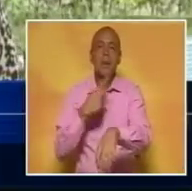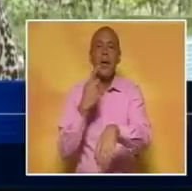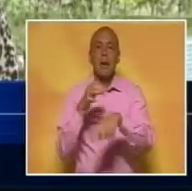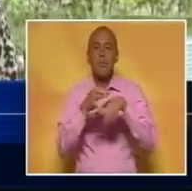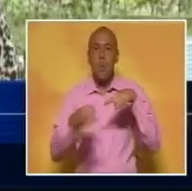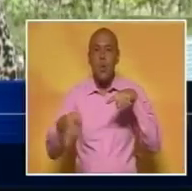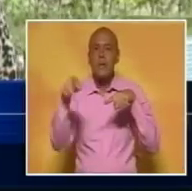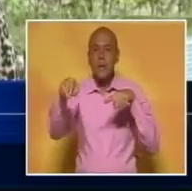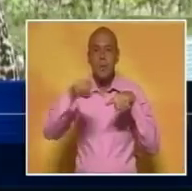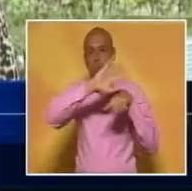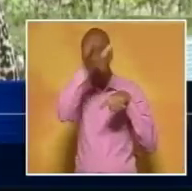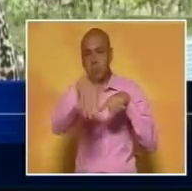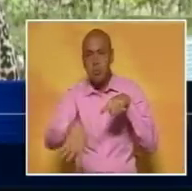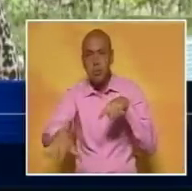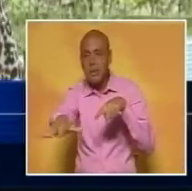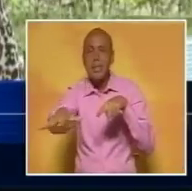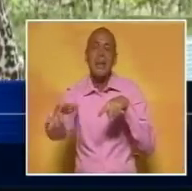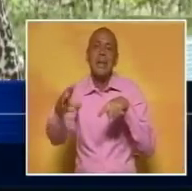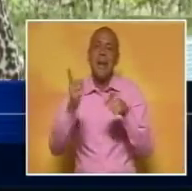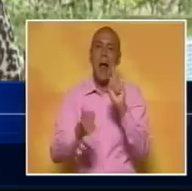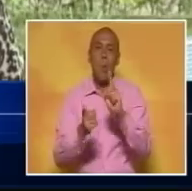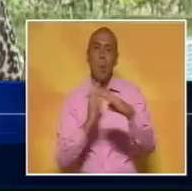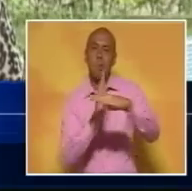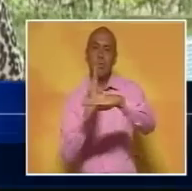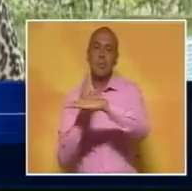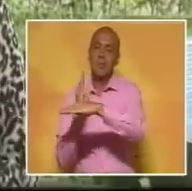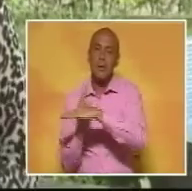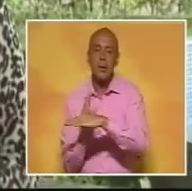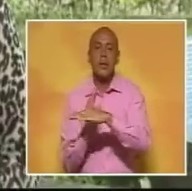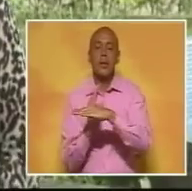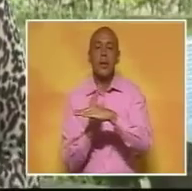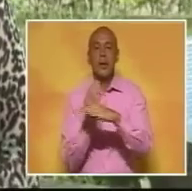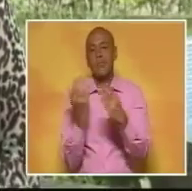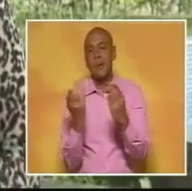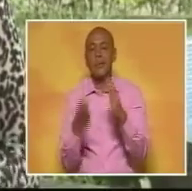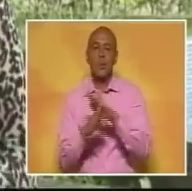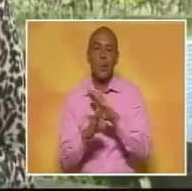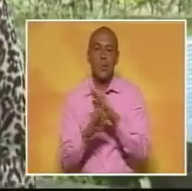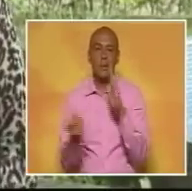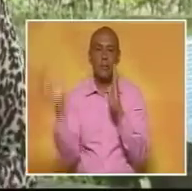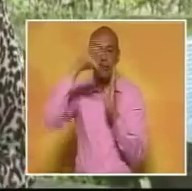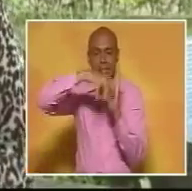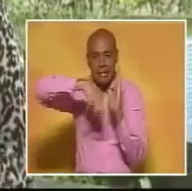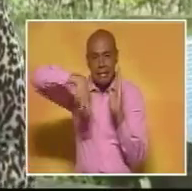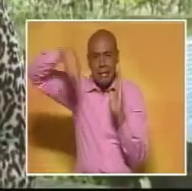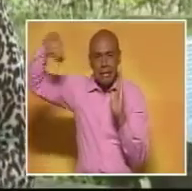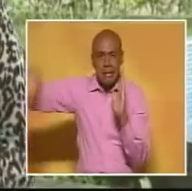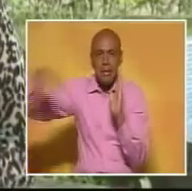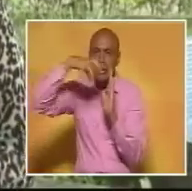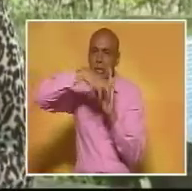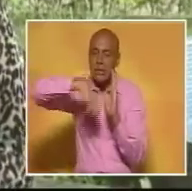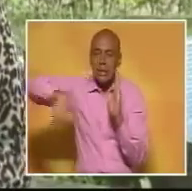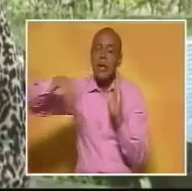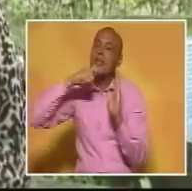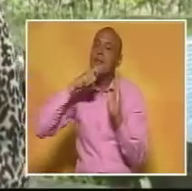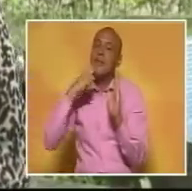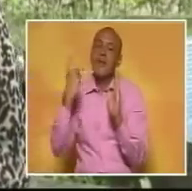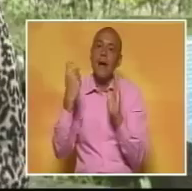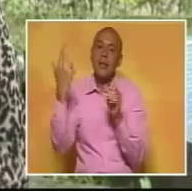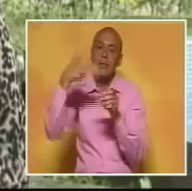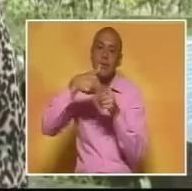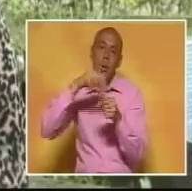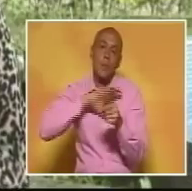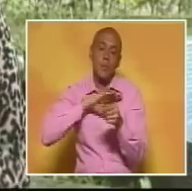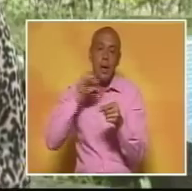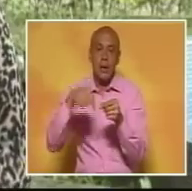algunas poblaciones están aisladas, pero los trabajos de remoción de escombros han sido difíciles debido a la falta de combustible para la maquinaria.